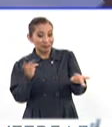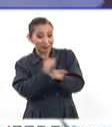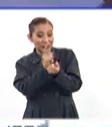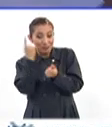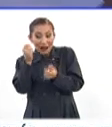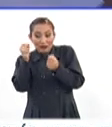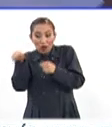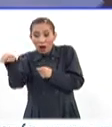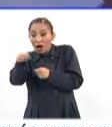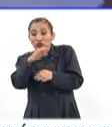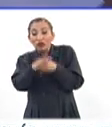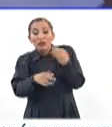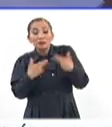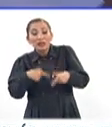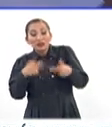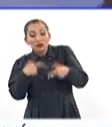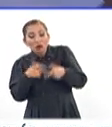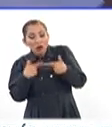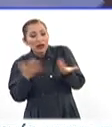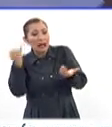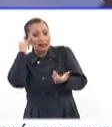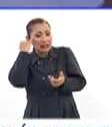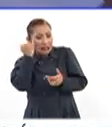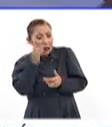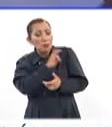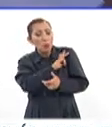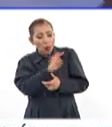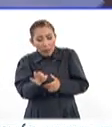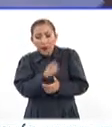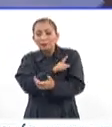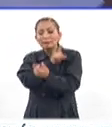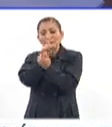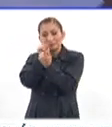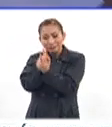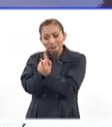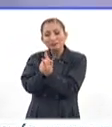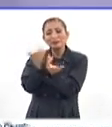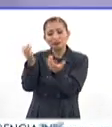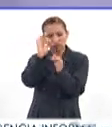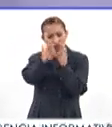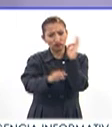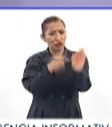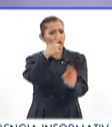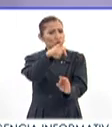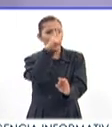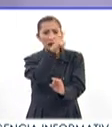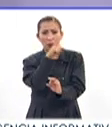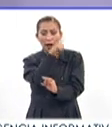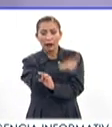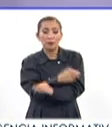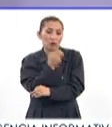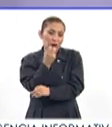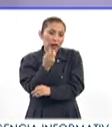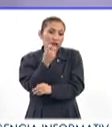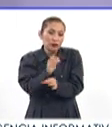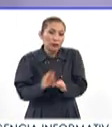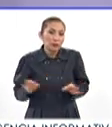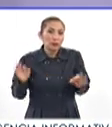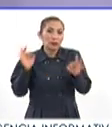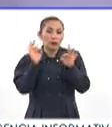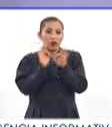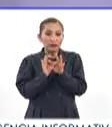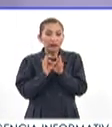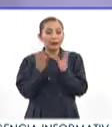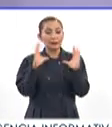para asegurar que toda población indígena sea atendida en su lengua. Y para eso es muy